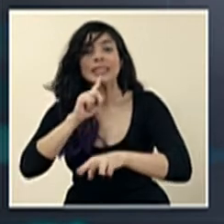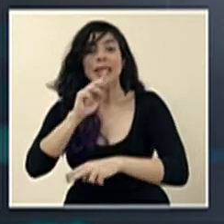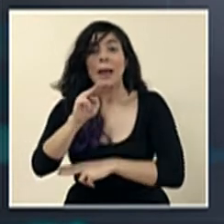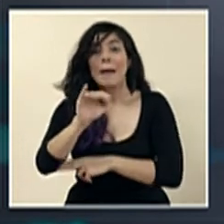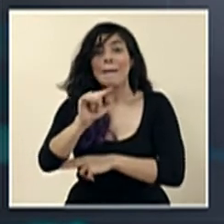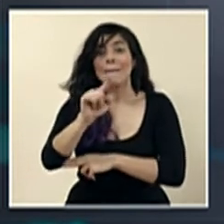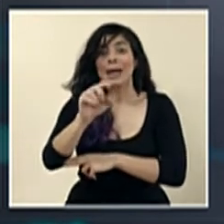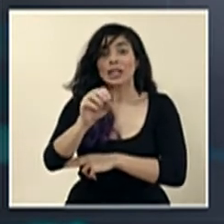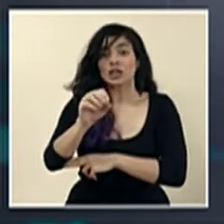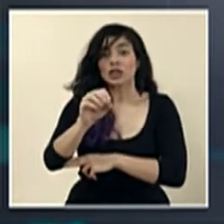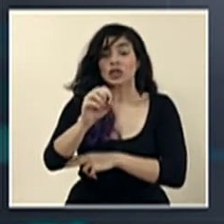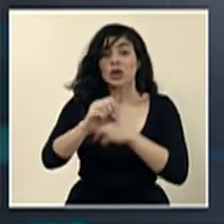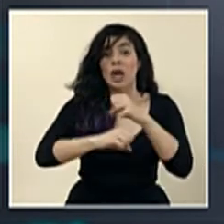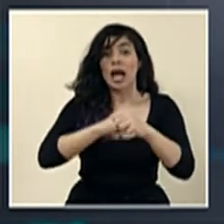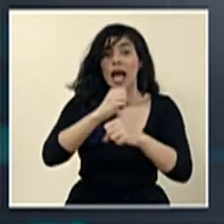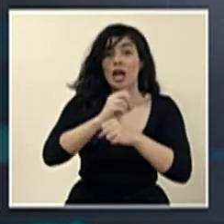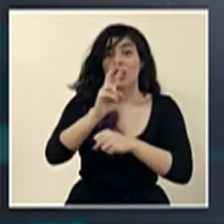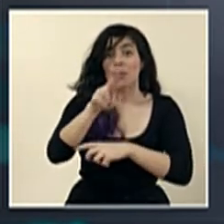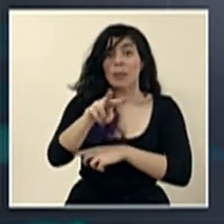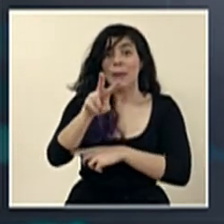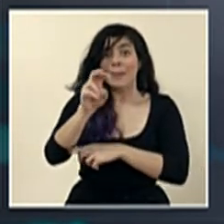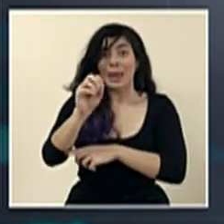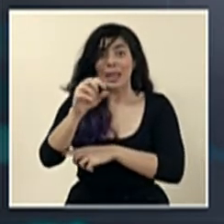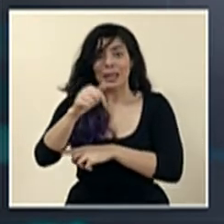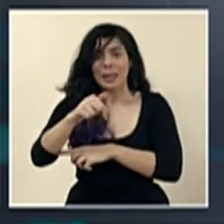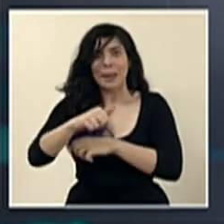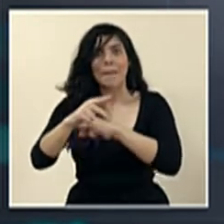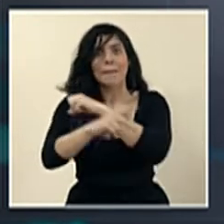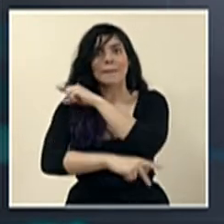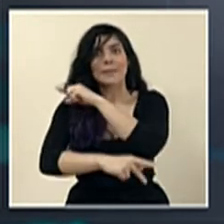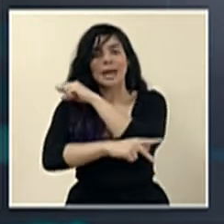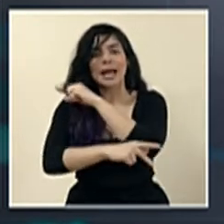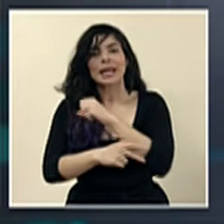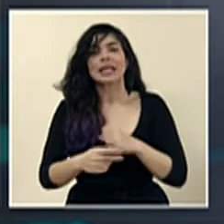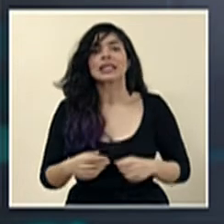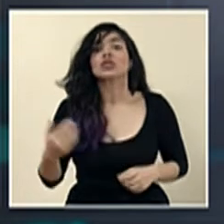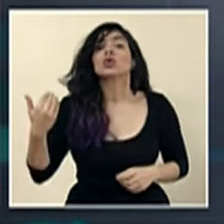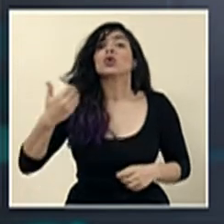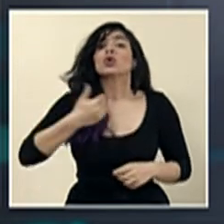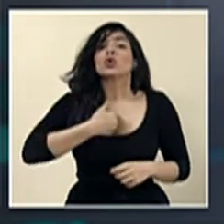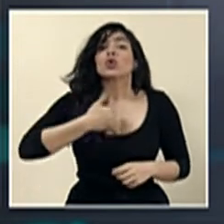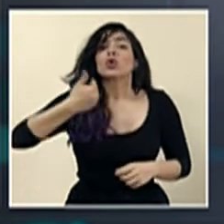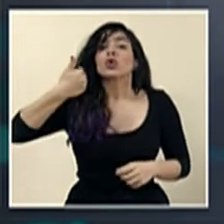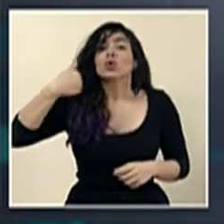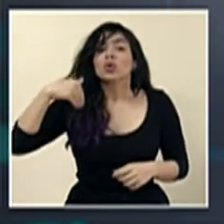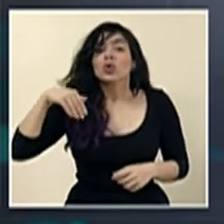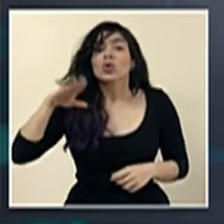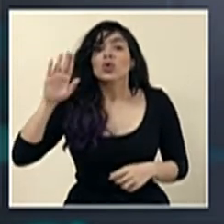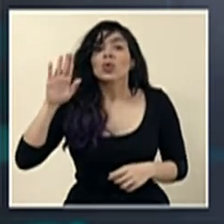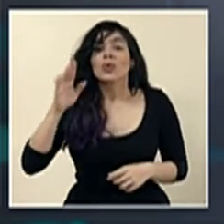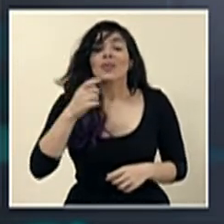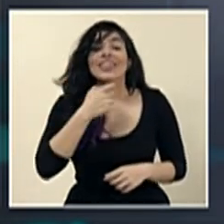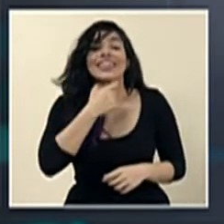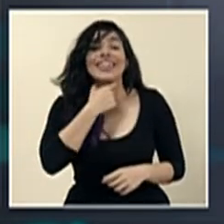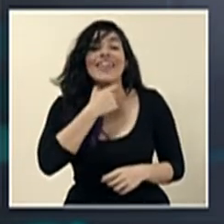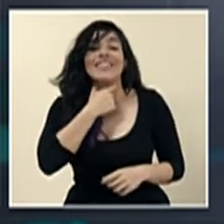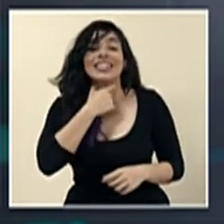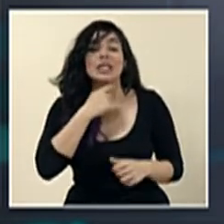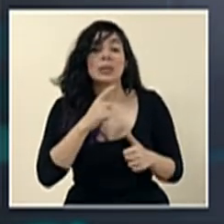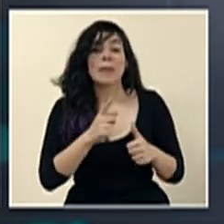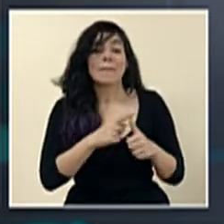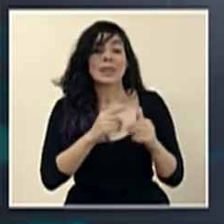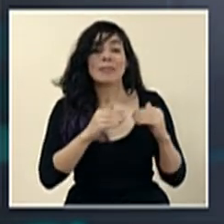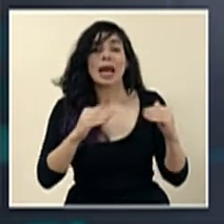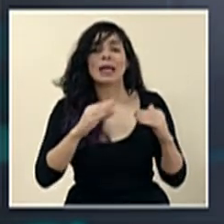marzo del 2020, el país tuvo su déficit primario